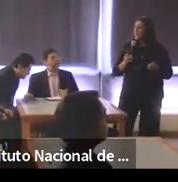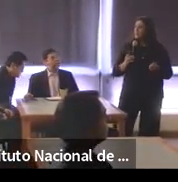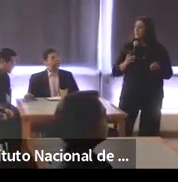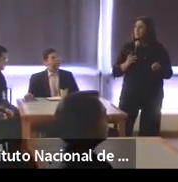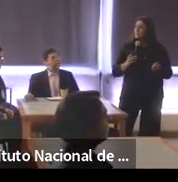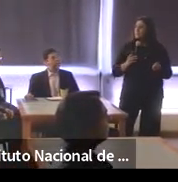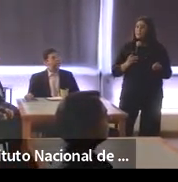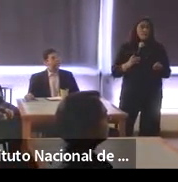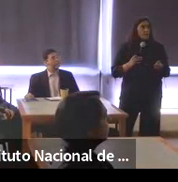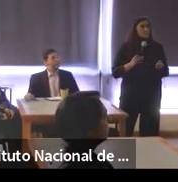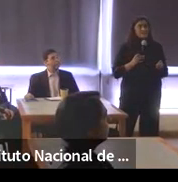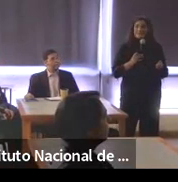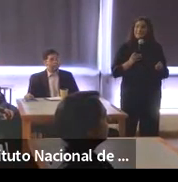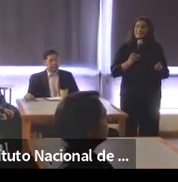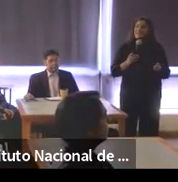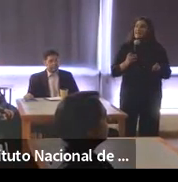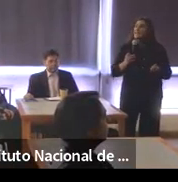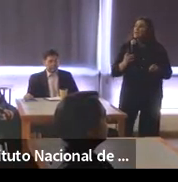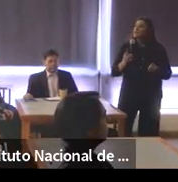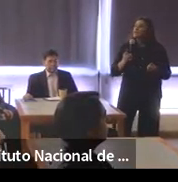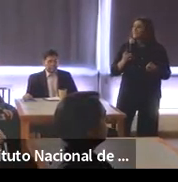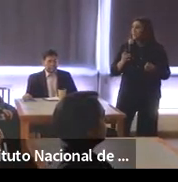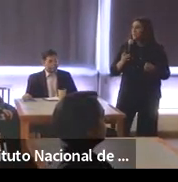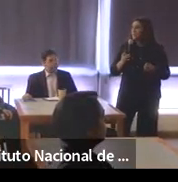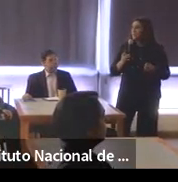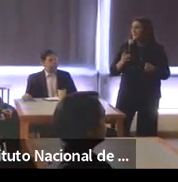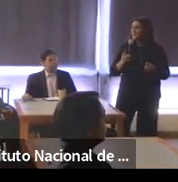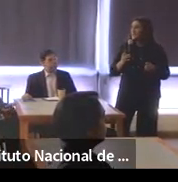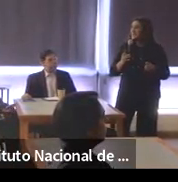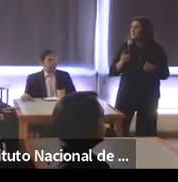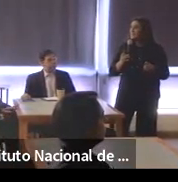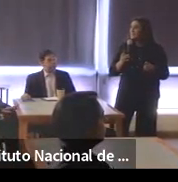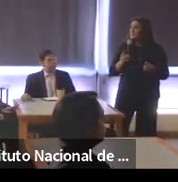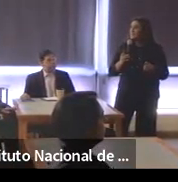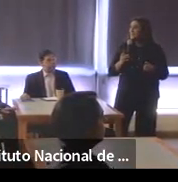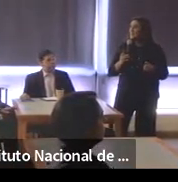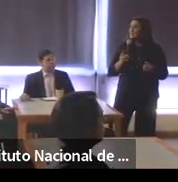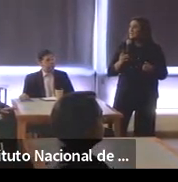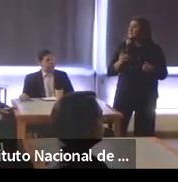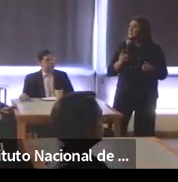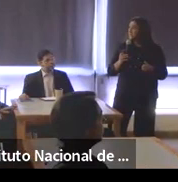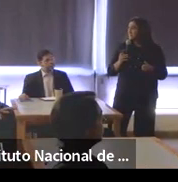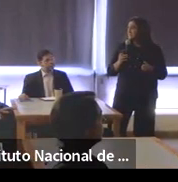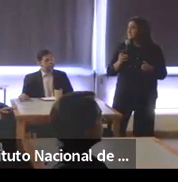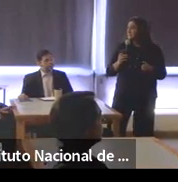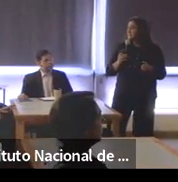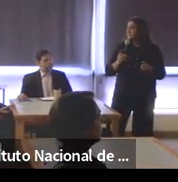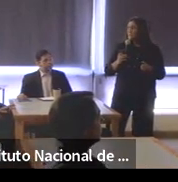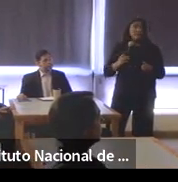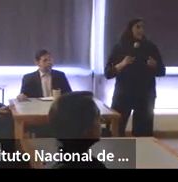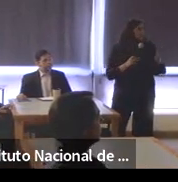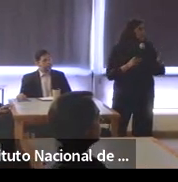ser primordial donde tienes que tener el contexto para saber pedir las cosas